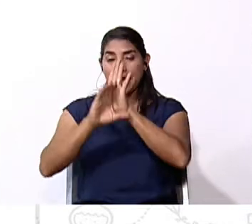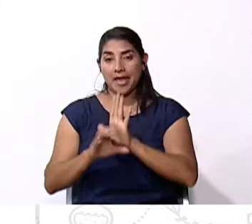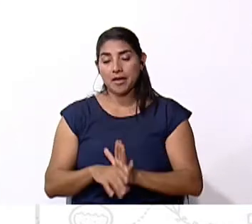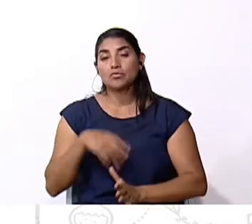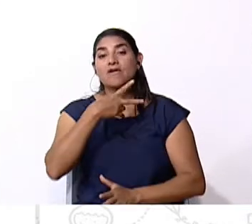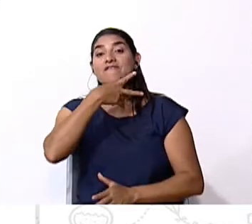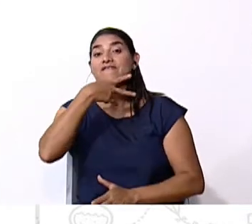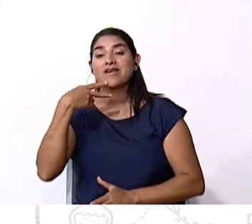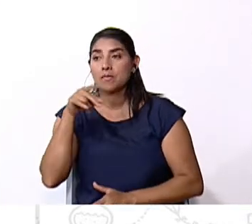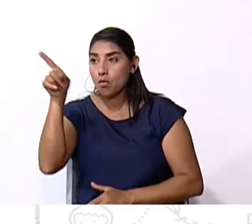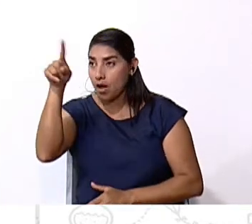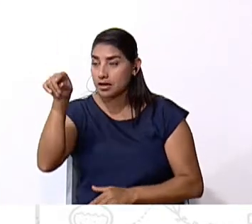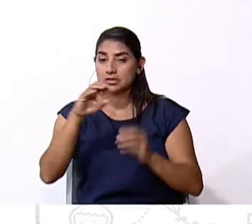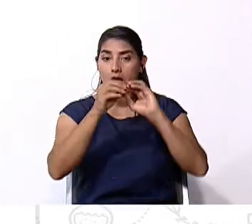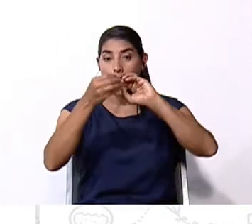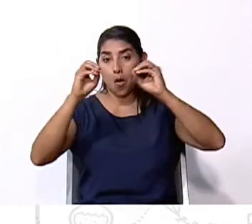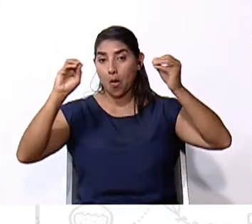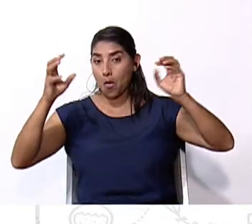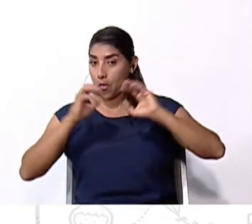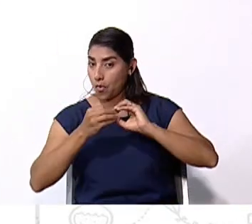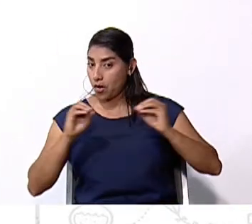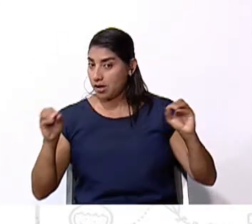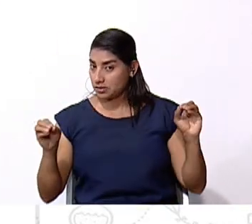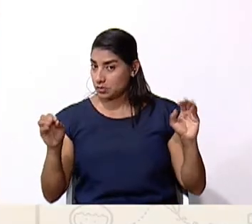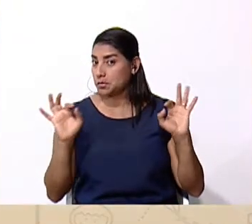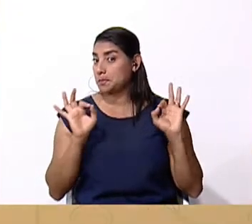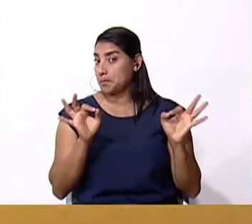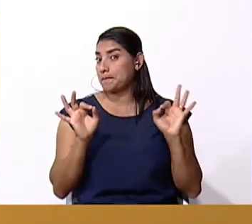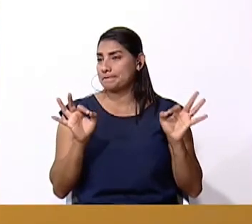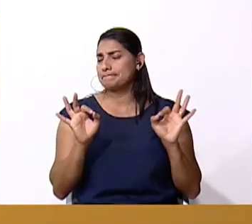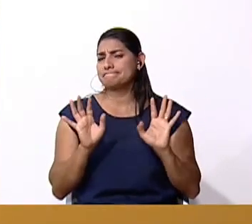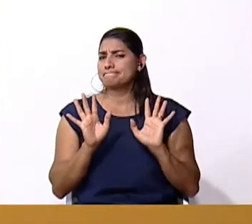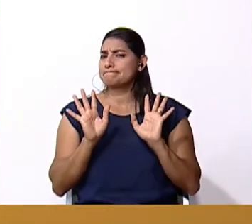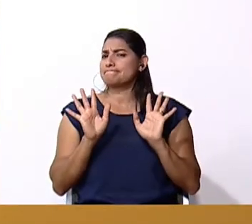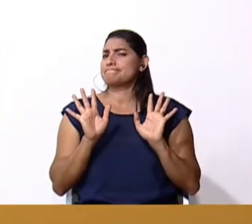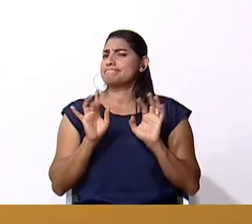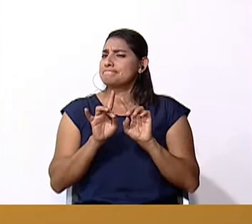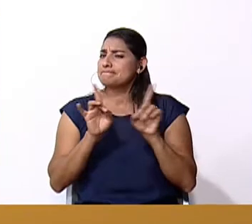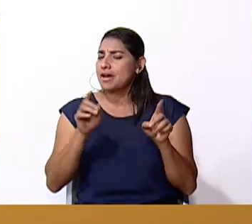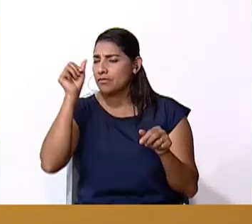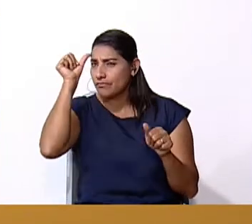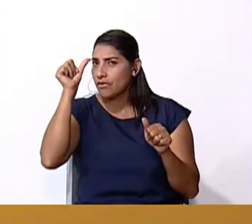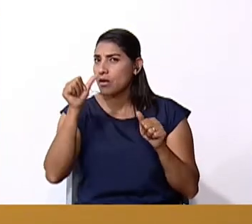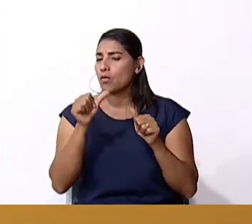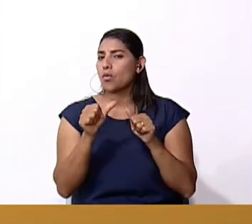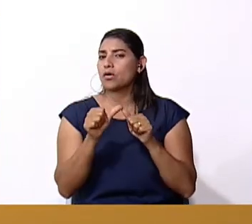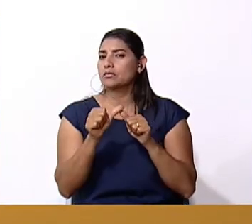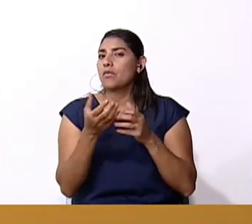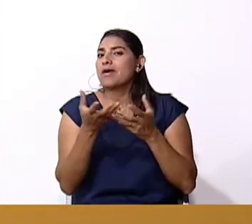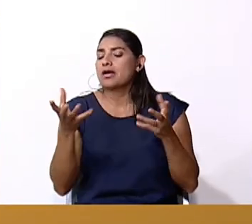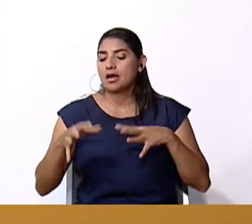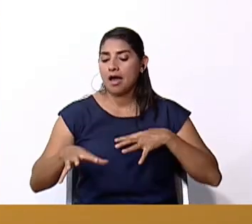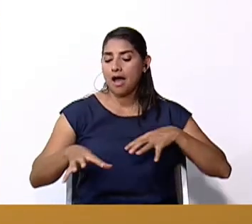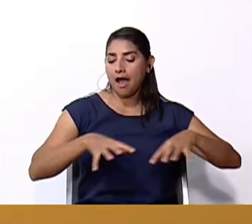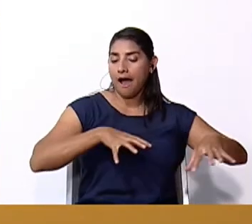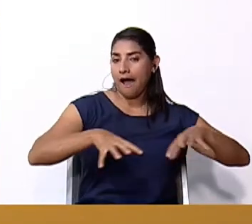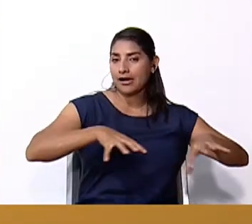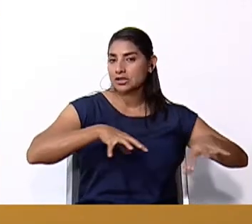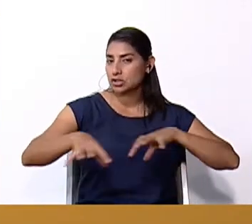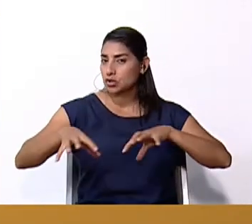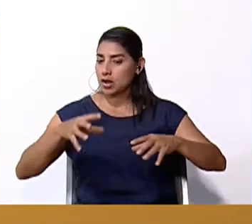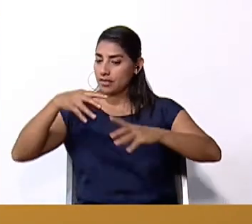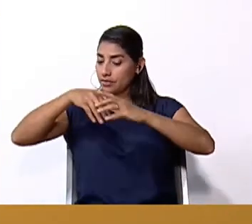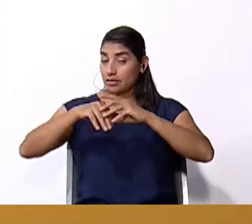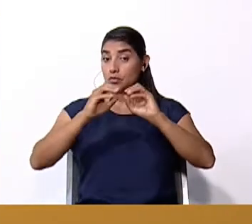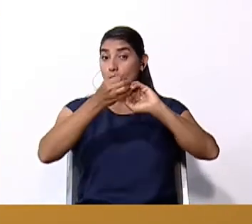en esas oraciones. Muy bien. Pero también tenemos que recordar que las acciones dentro